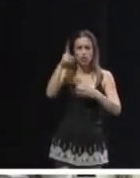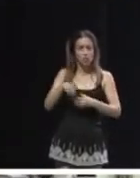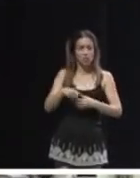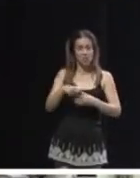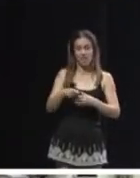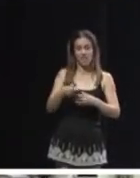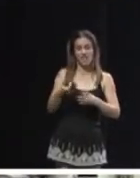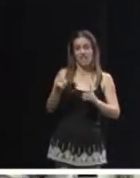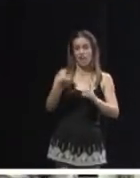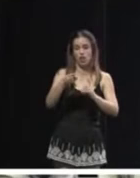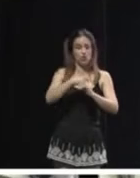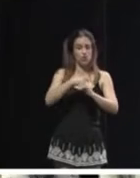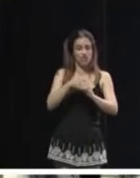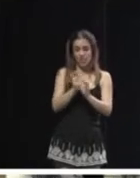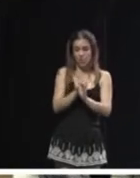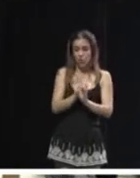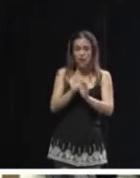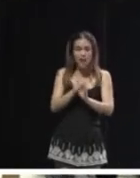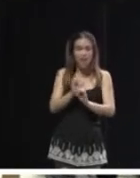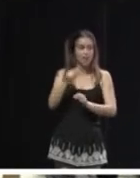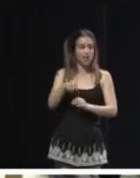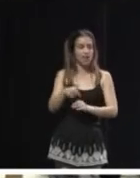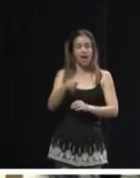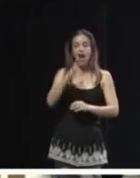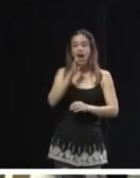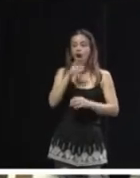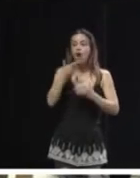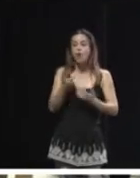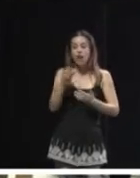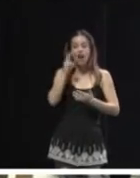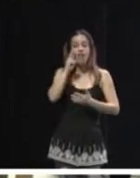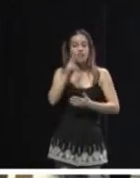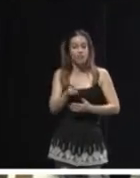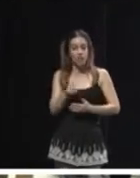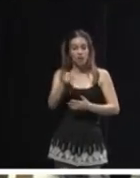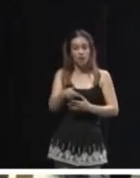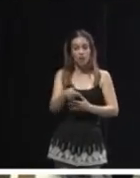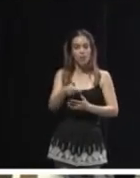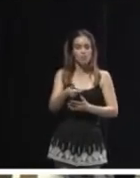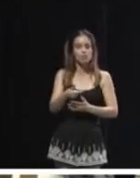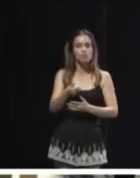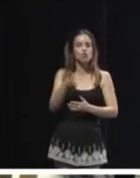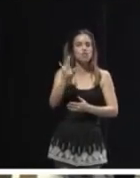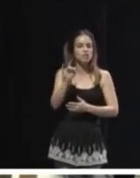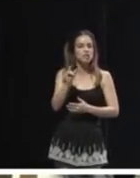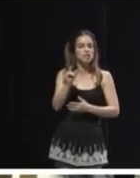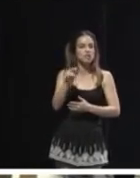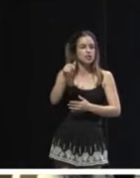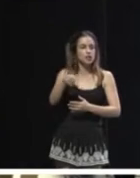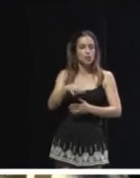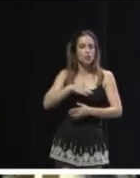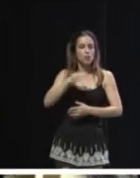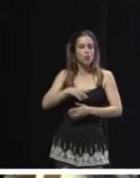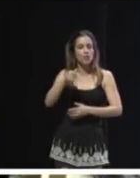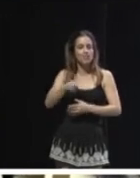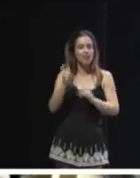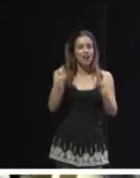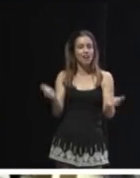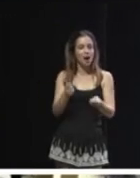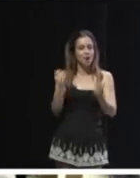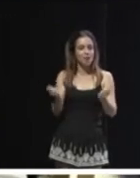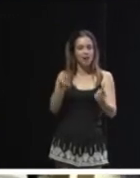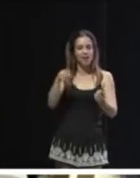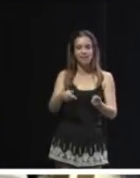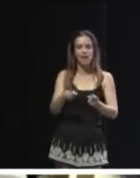frutos. Estamos viendo un fruto que está aquí, delante nuestra. Esta campaña dice es por ti. Y yo te digo, y le voy a